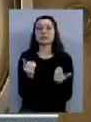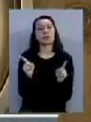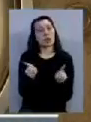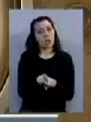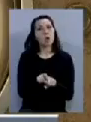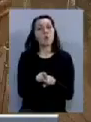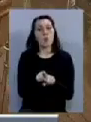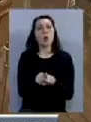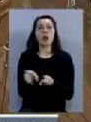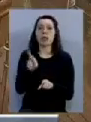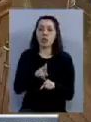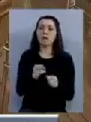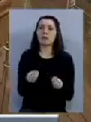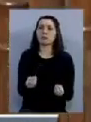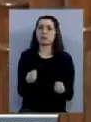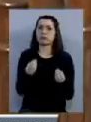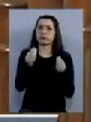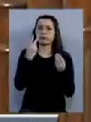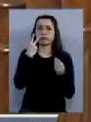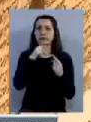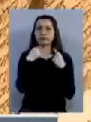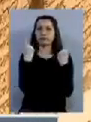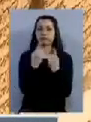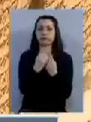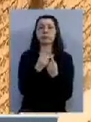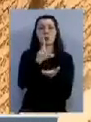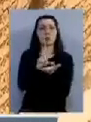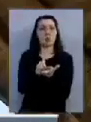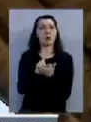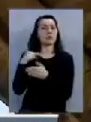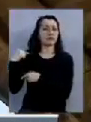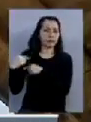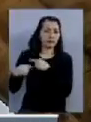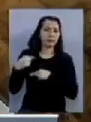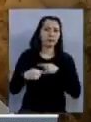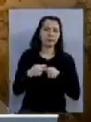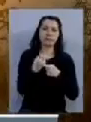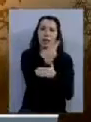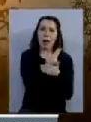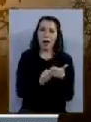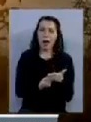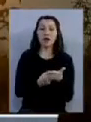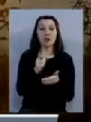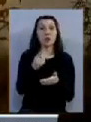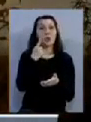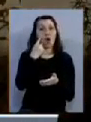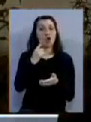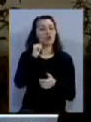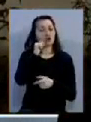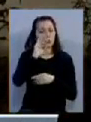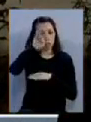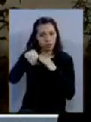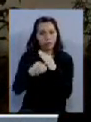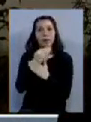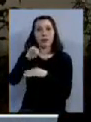que una revaloración de sus rincones, de su trayectoria, de su arte, uno que se proyecta día y